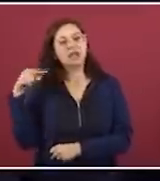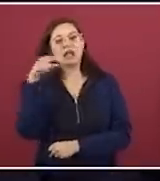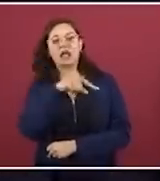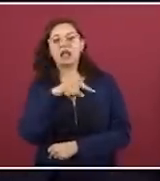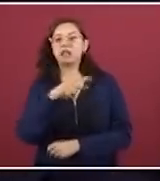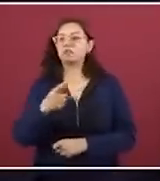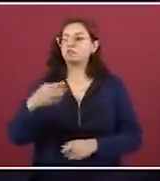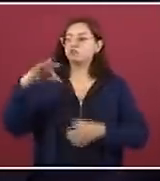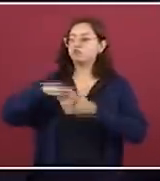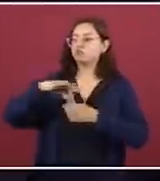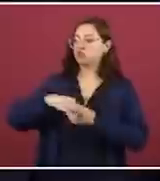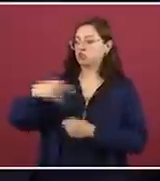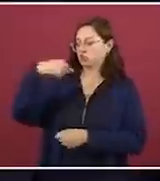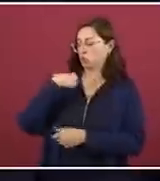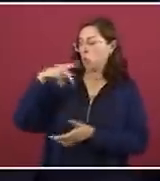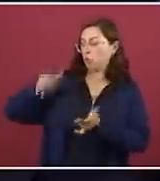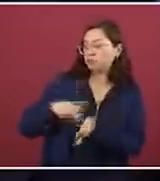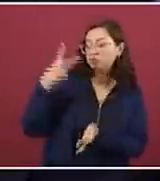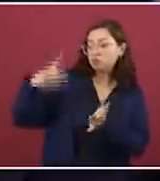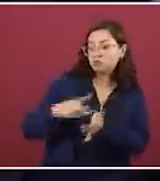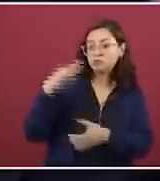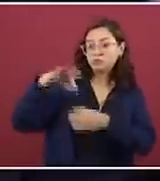y se queda